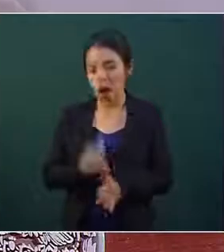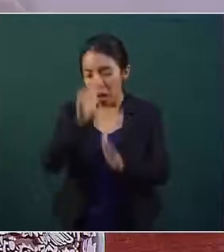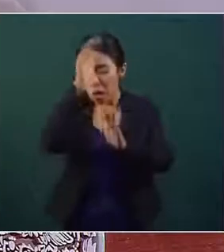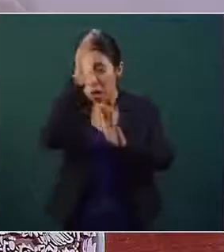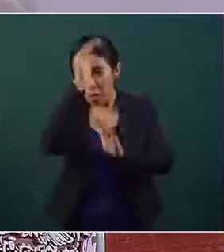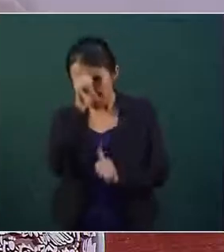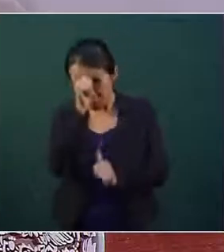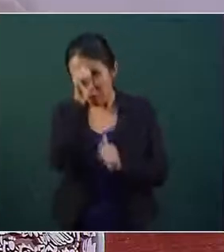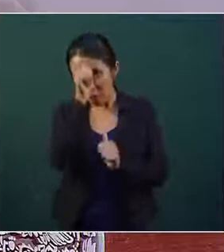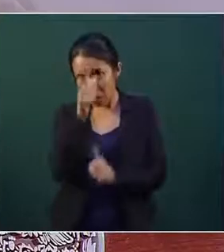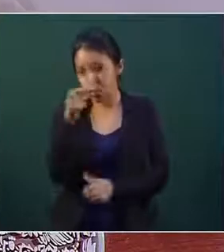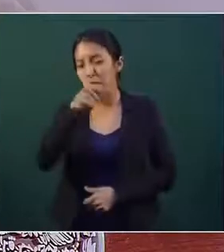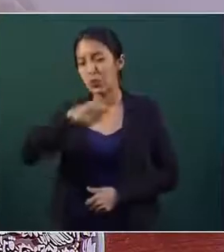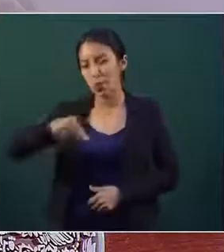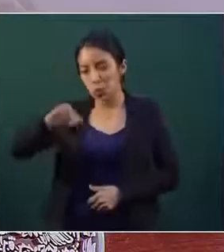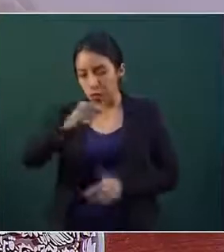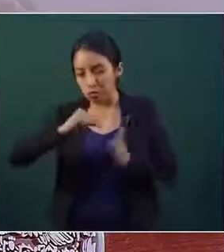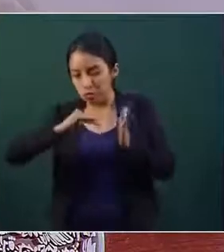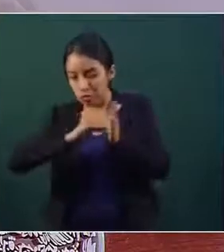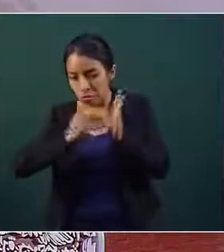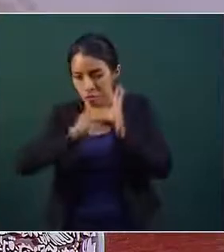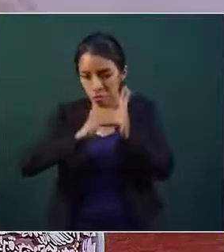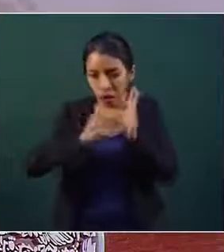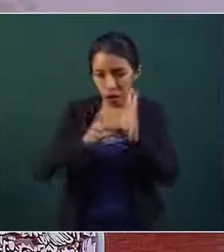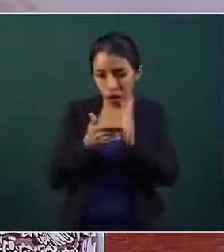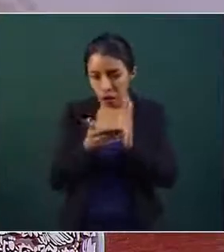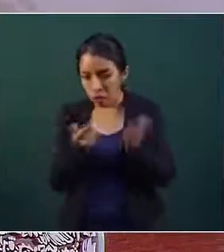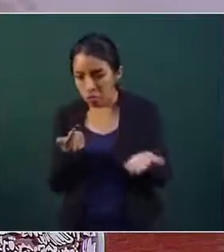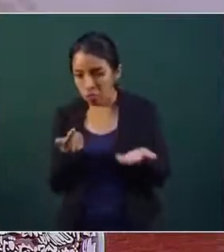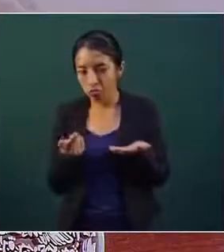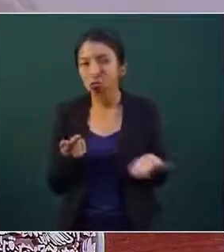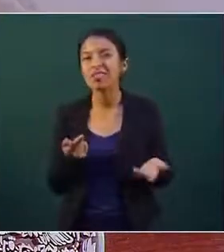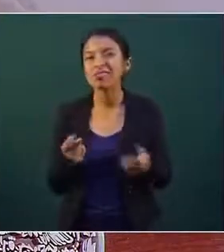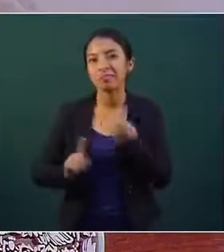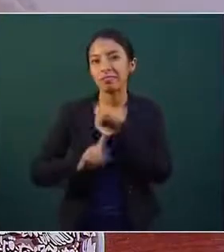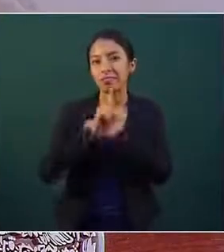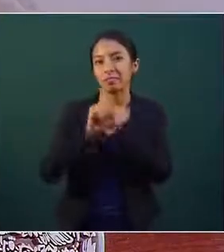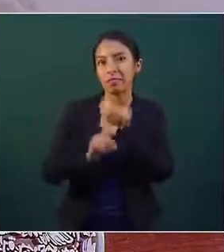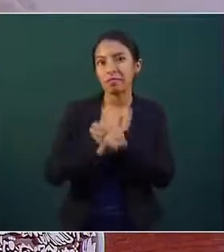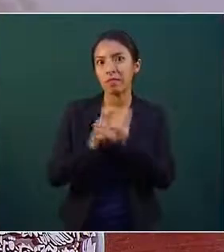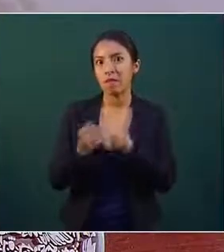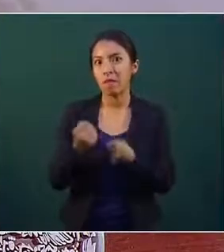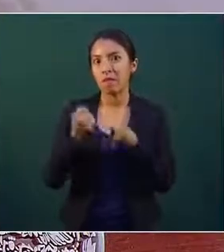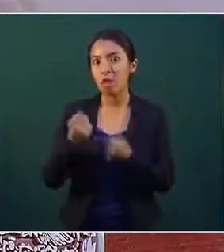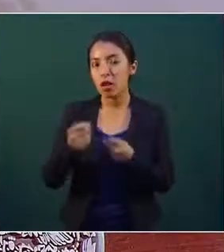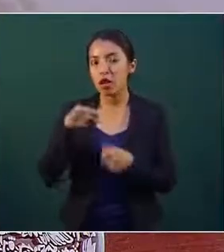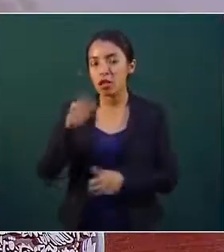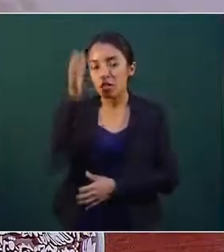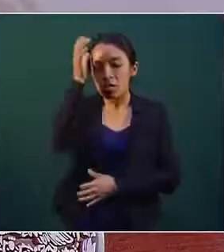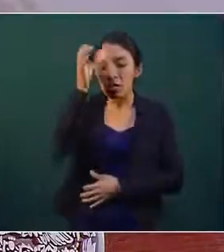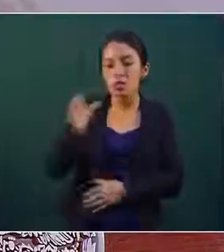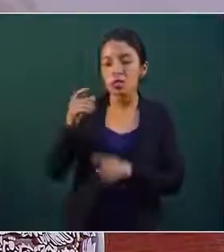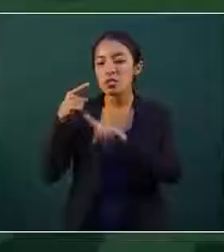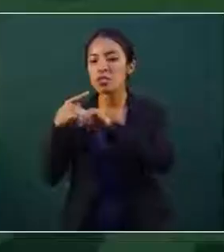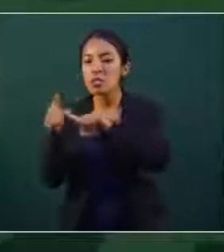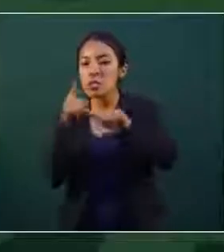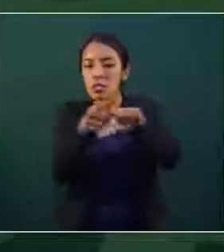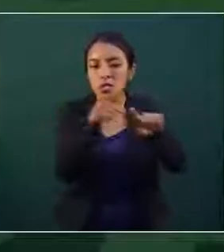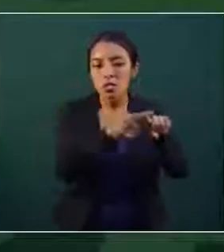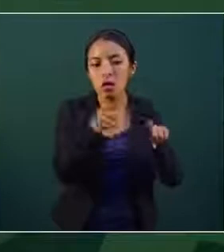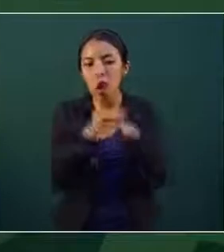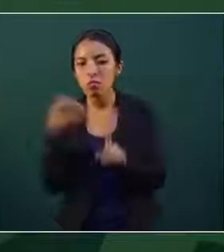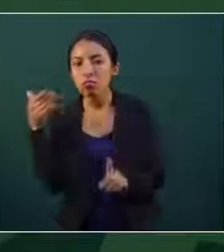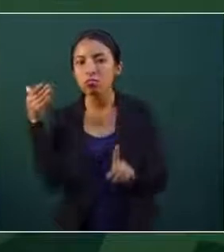usted ha trazado para atender la problemática de inseguridad, que es atender las causas de